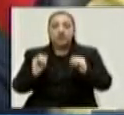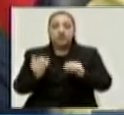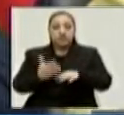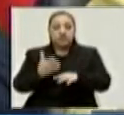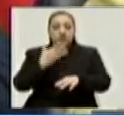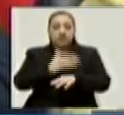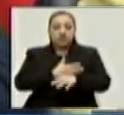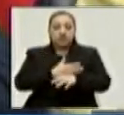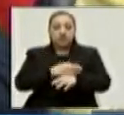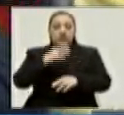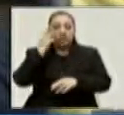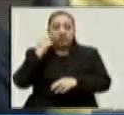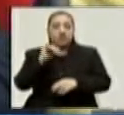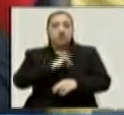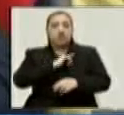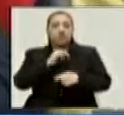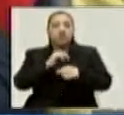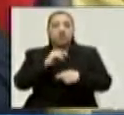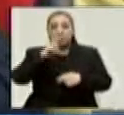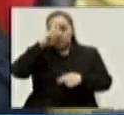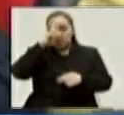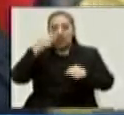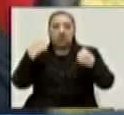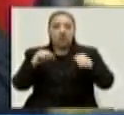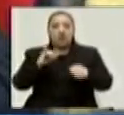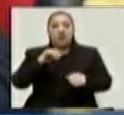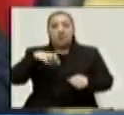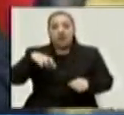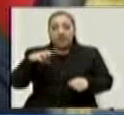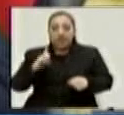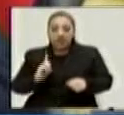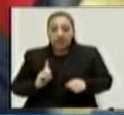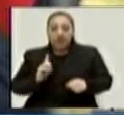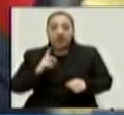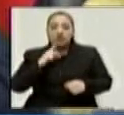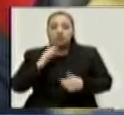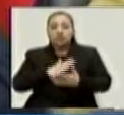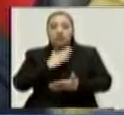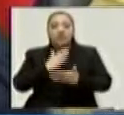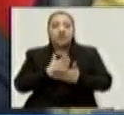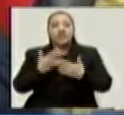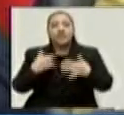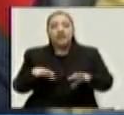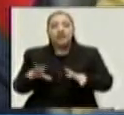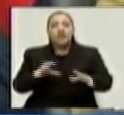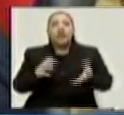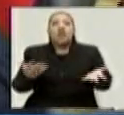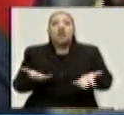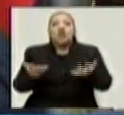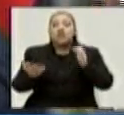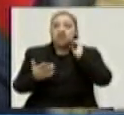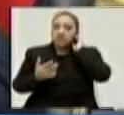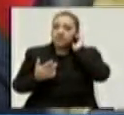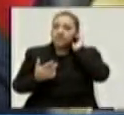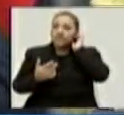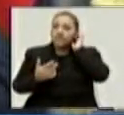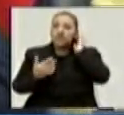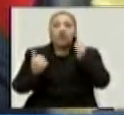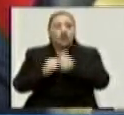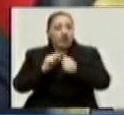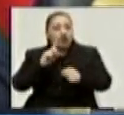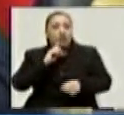informado por el Instituto Peruano del Deporte. Es una causa que se origina en